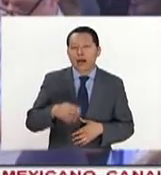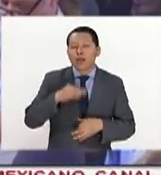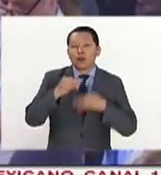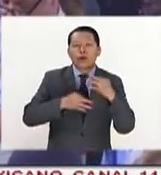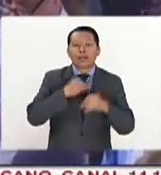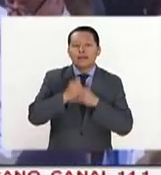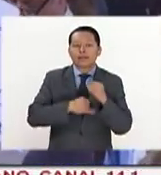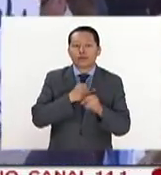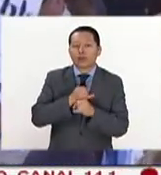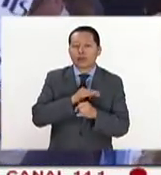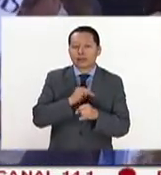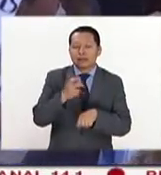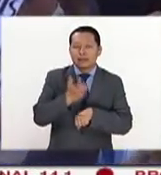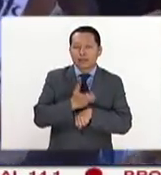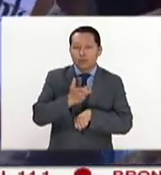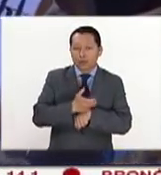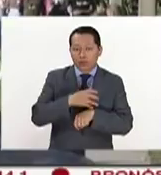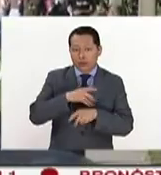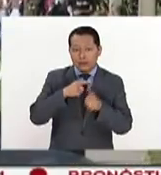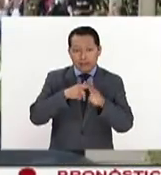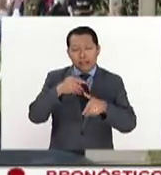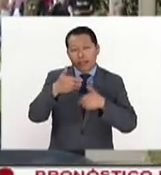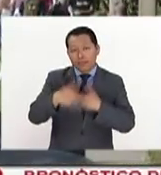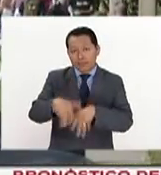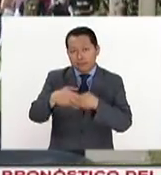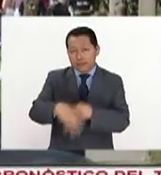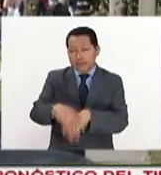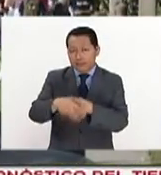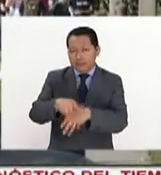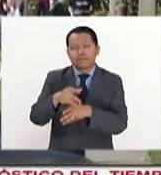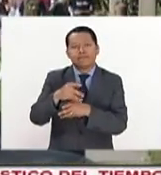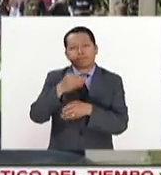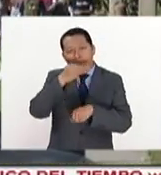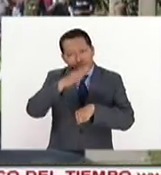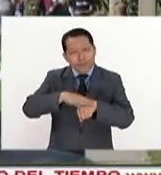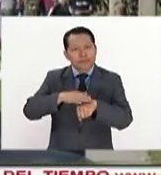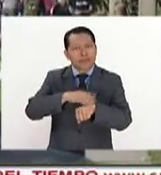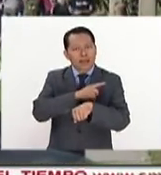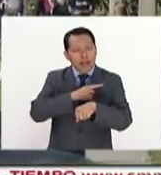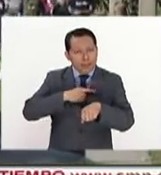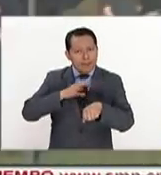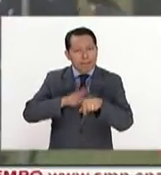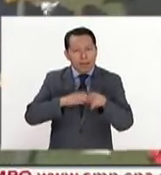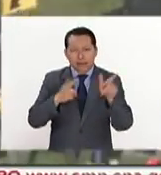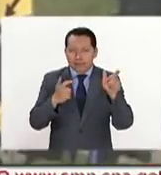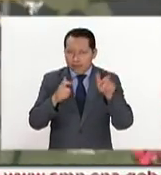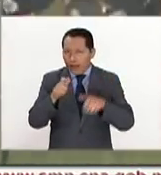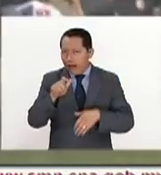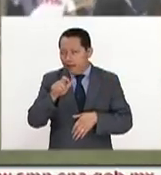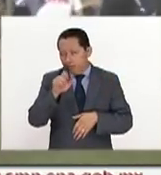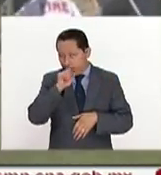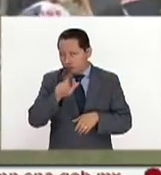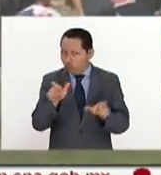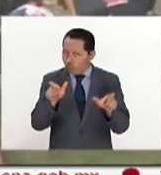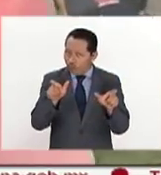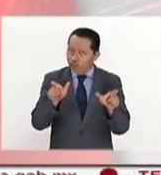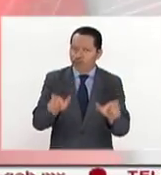noticias internacionales, en los Estados Unidos continúan las manifestaciones que piden un control de armas más severo en el